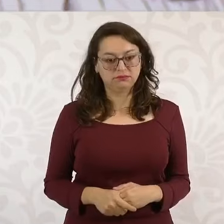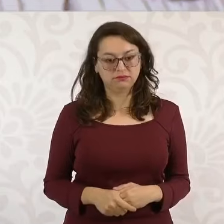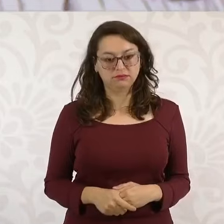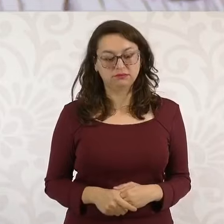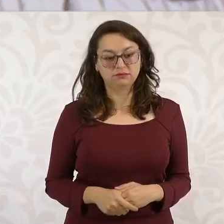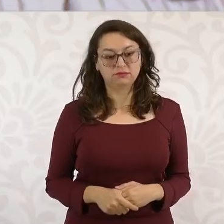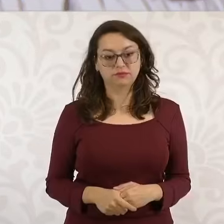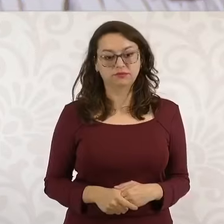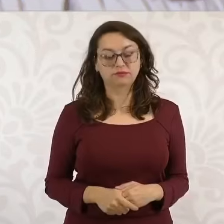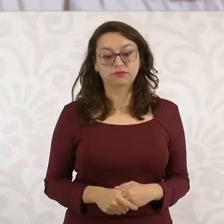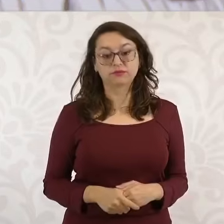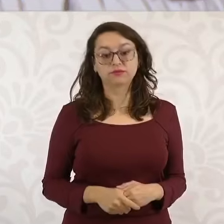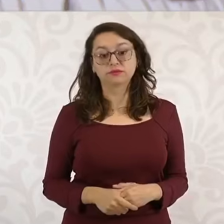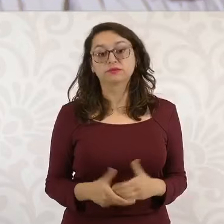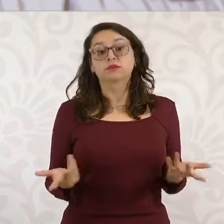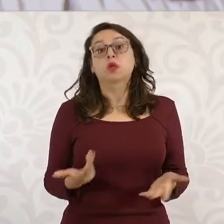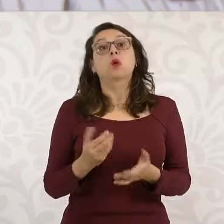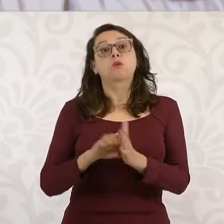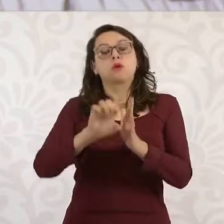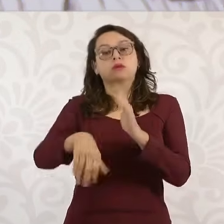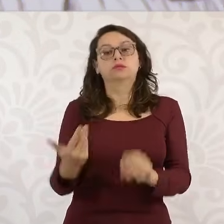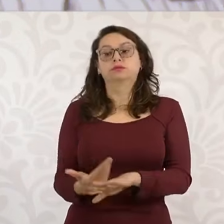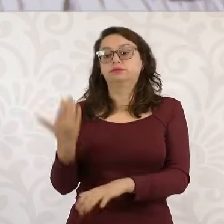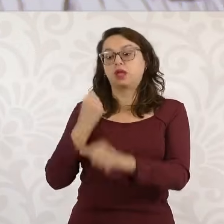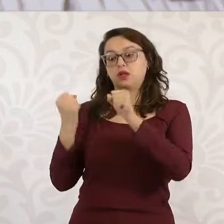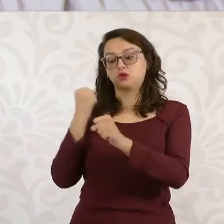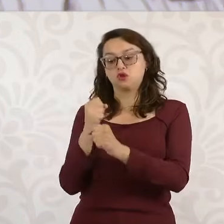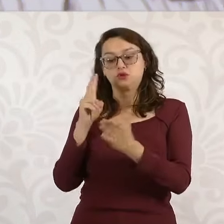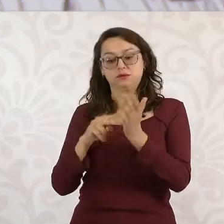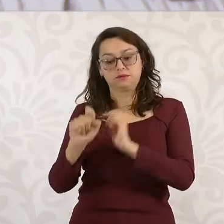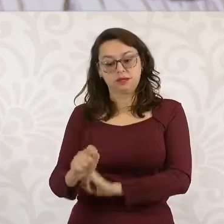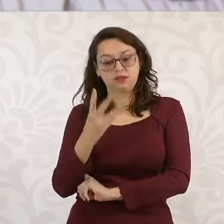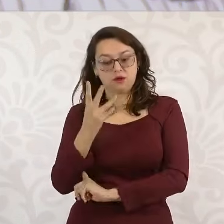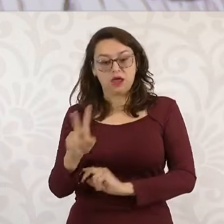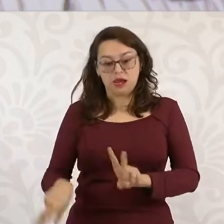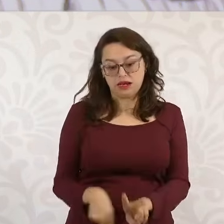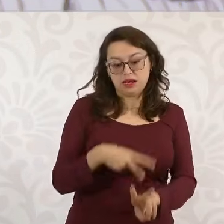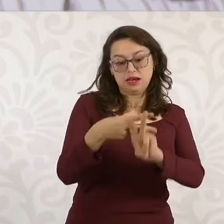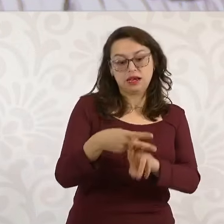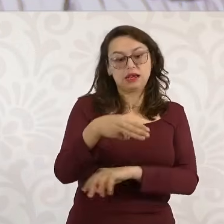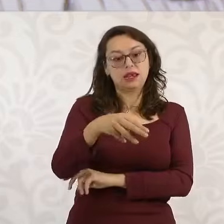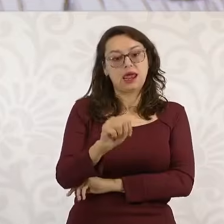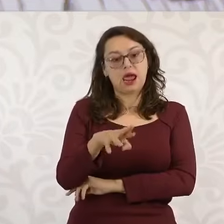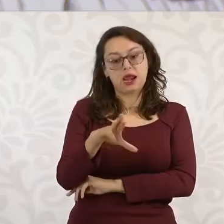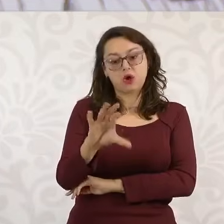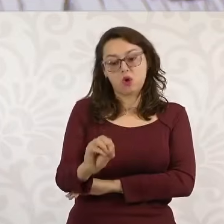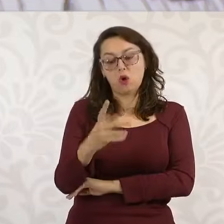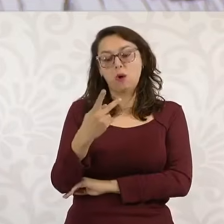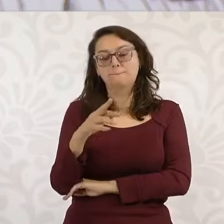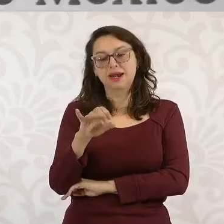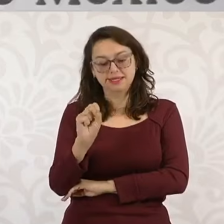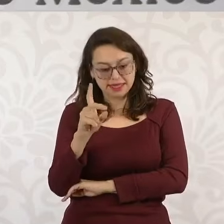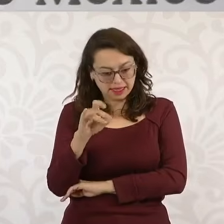Que la campaña de narcopresidente que hubo en el 24, que el INE diga, se baja, porque son puros